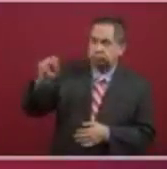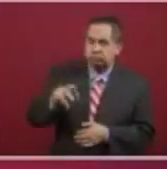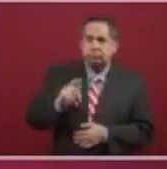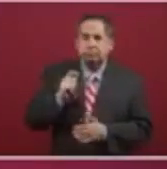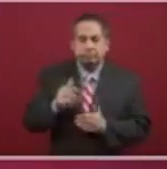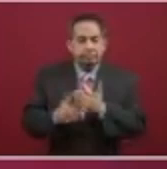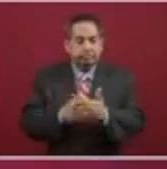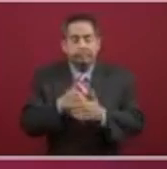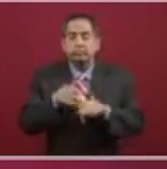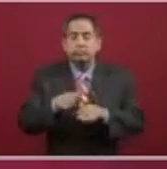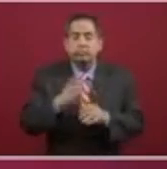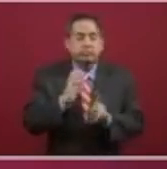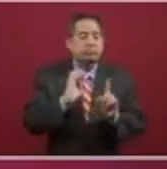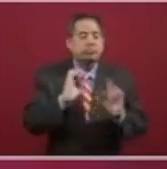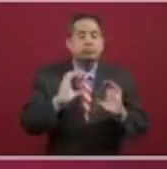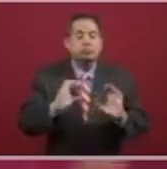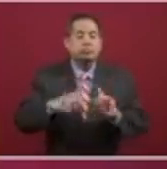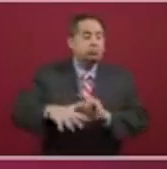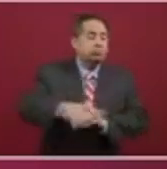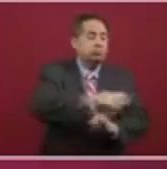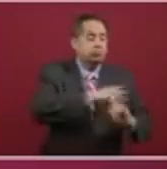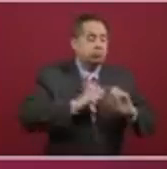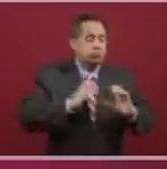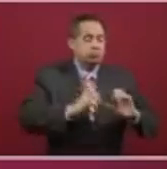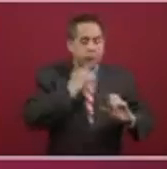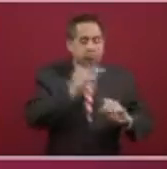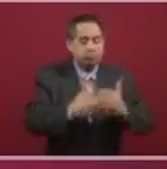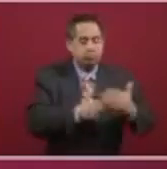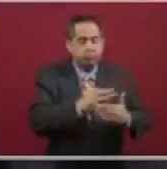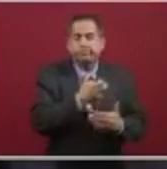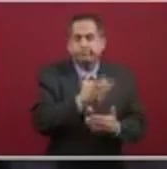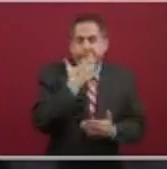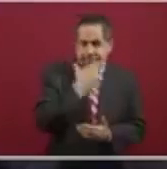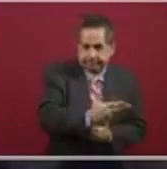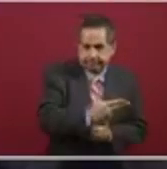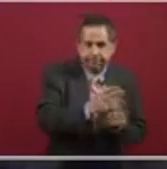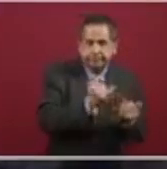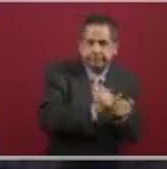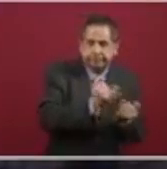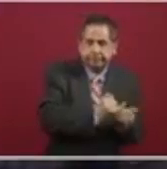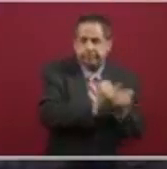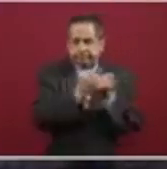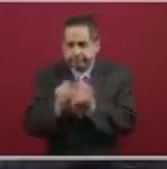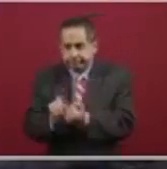Avanzamos en eso. Yo quiero, ¿sí?, deseo con toda mi alma